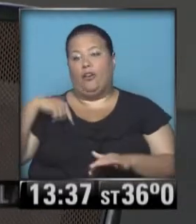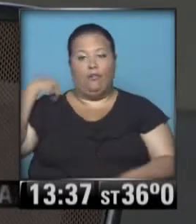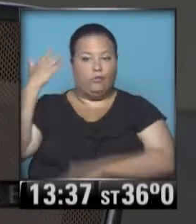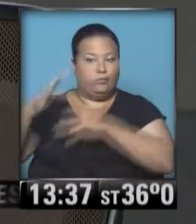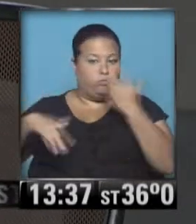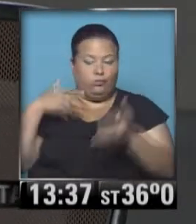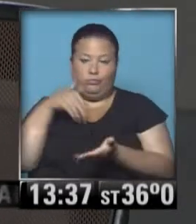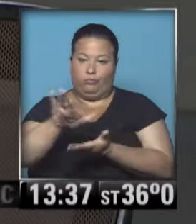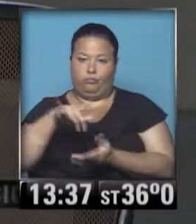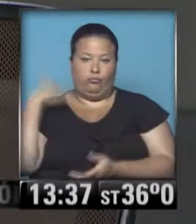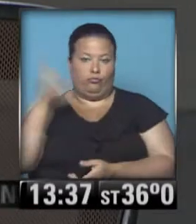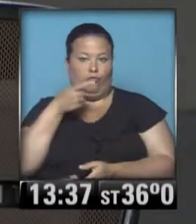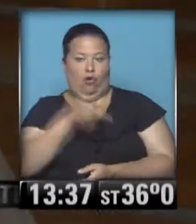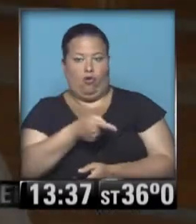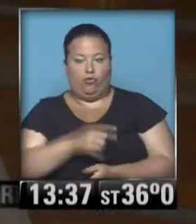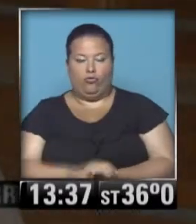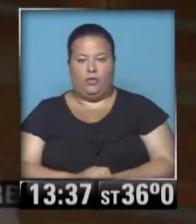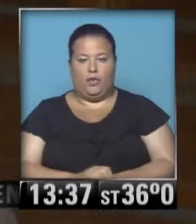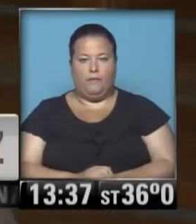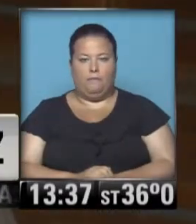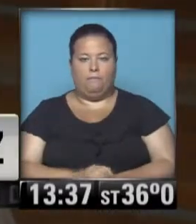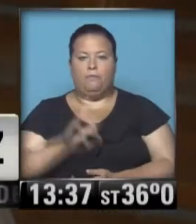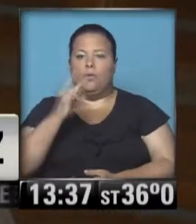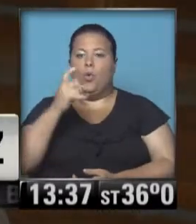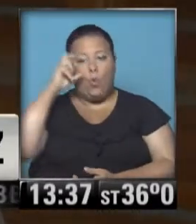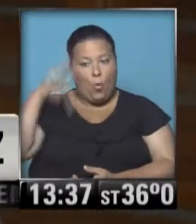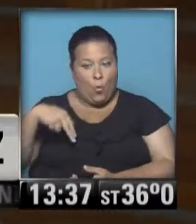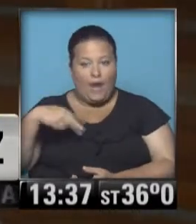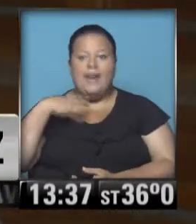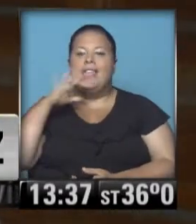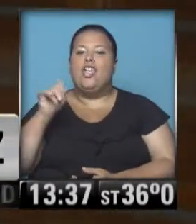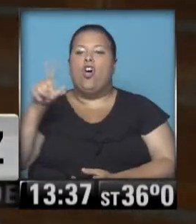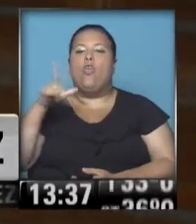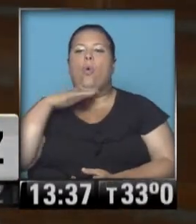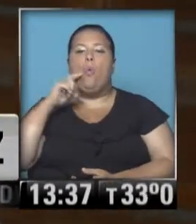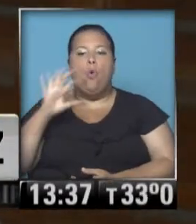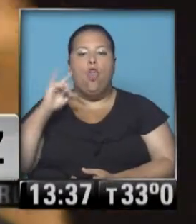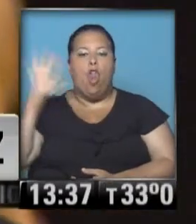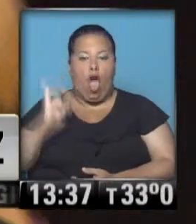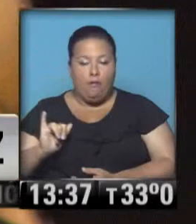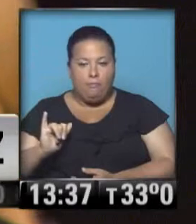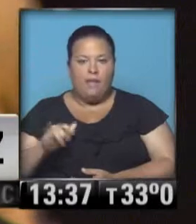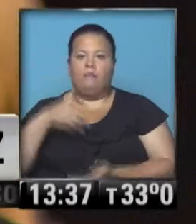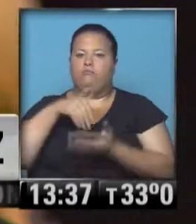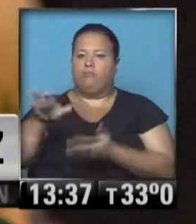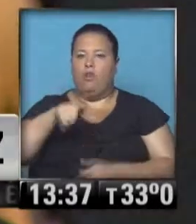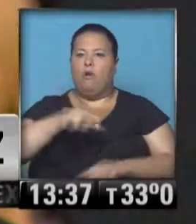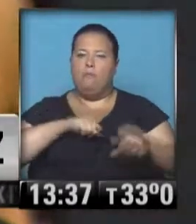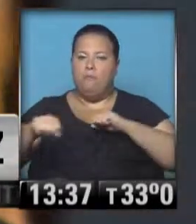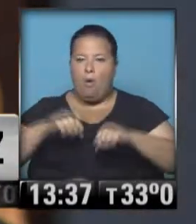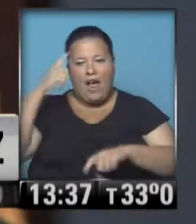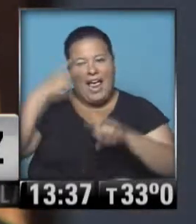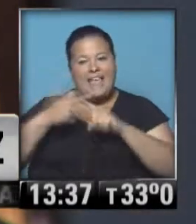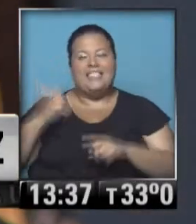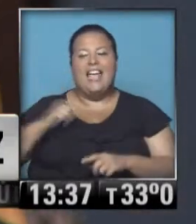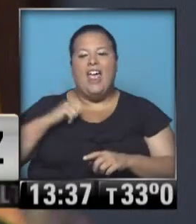un repudio generalizado. Rubén, el desaparecido Jorge Julio López repudió la provocación del ex jefe